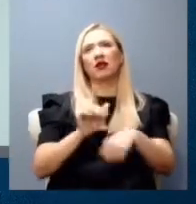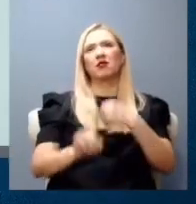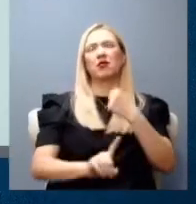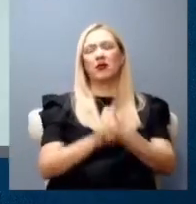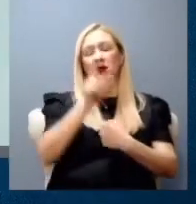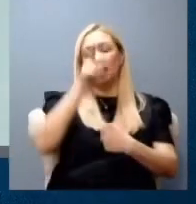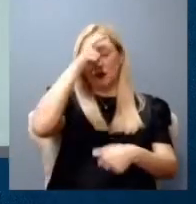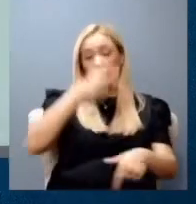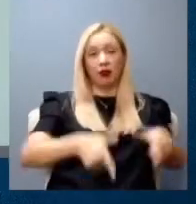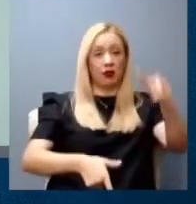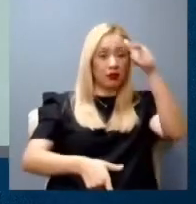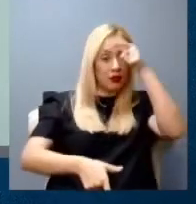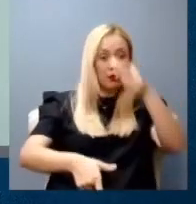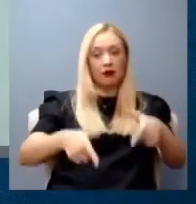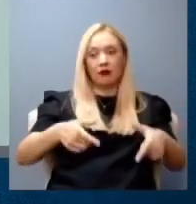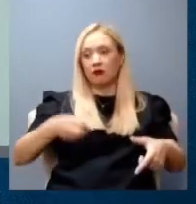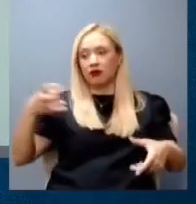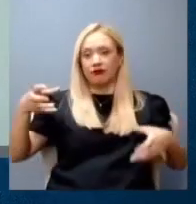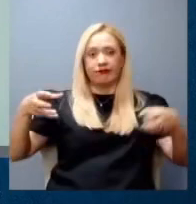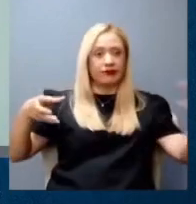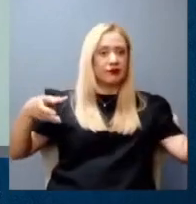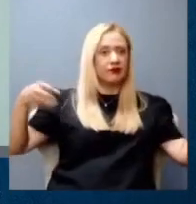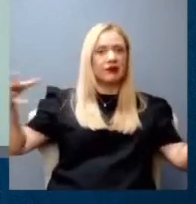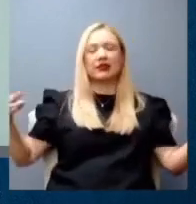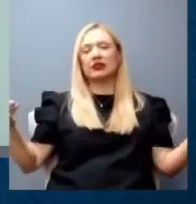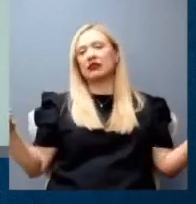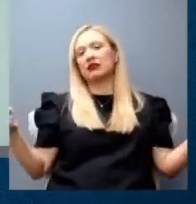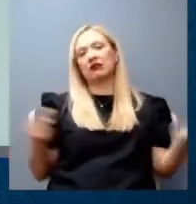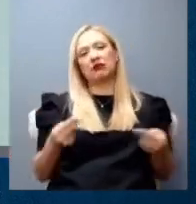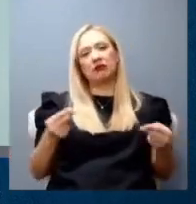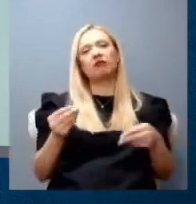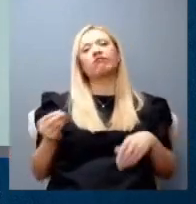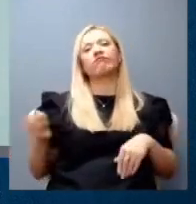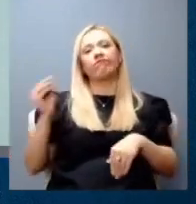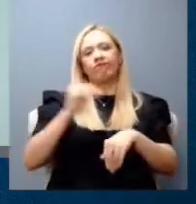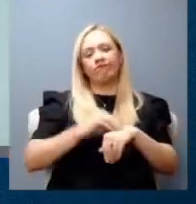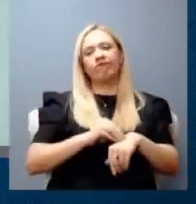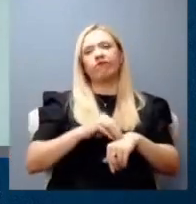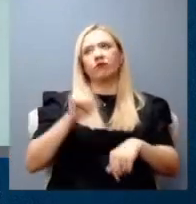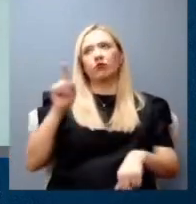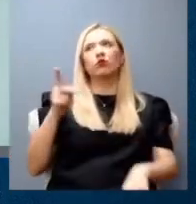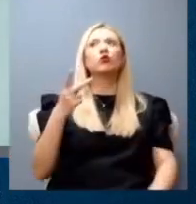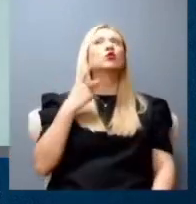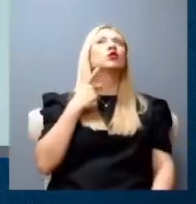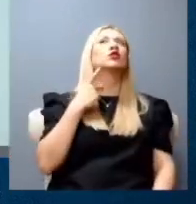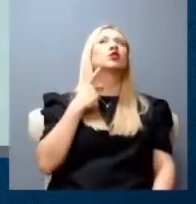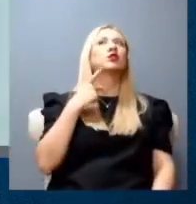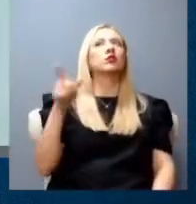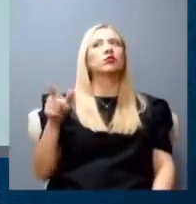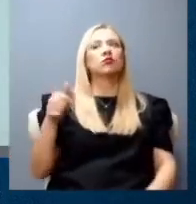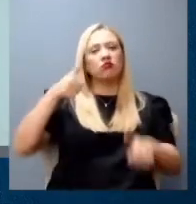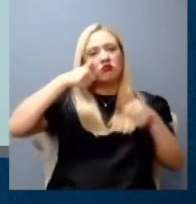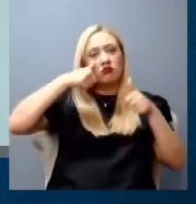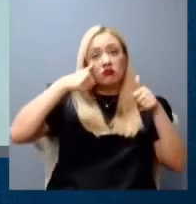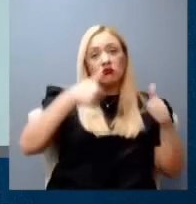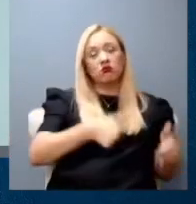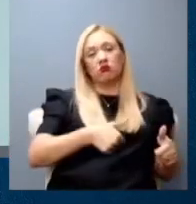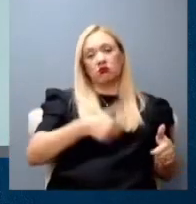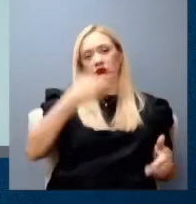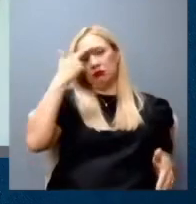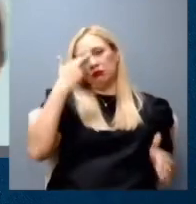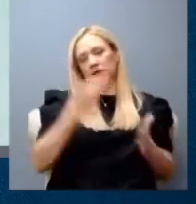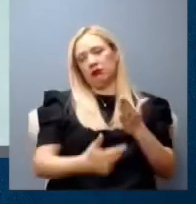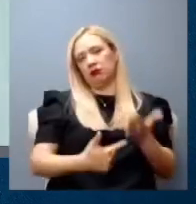día de más necesidad de la transicionalidad política y la transicionalidad de estos crímenes. Entonces,